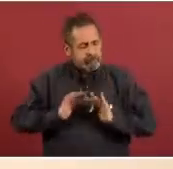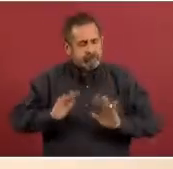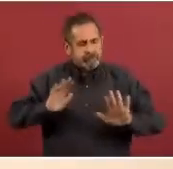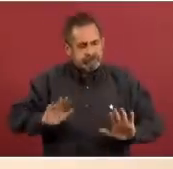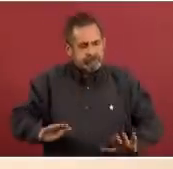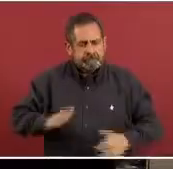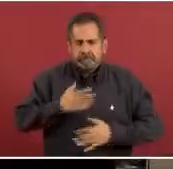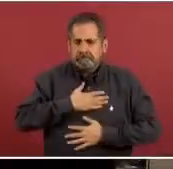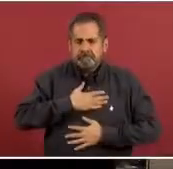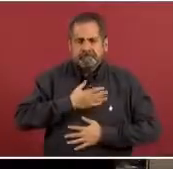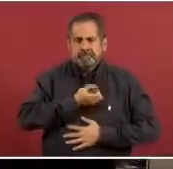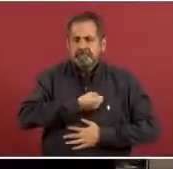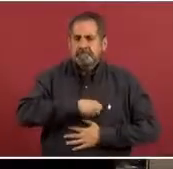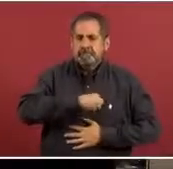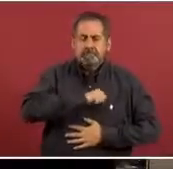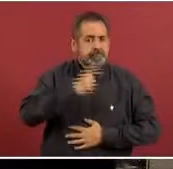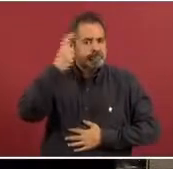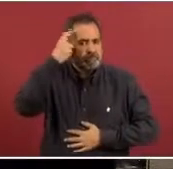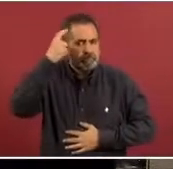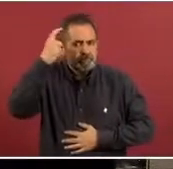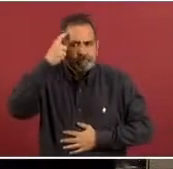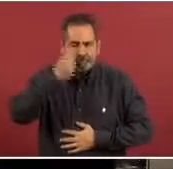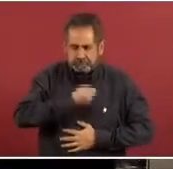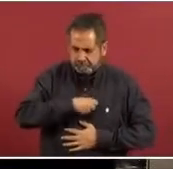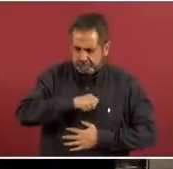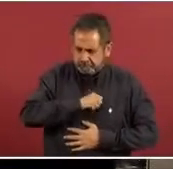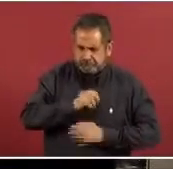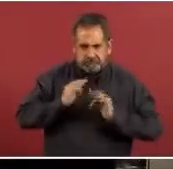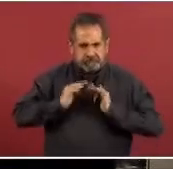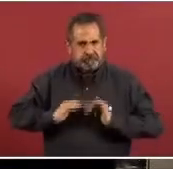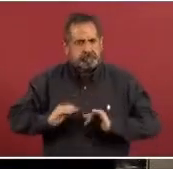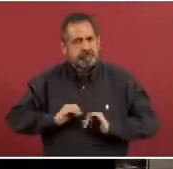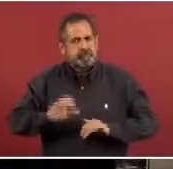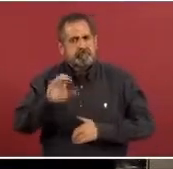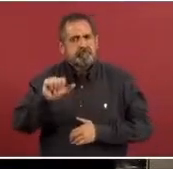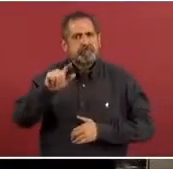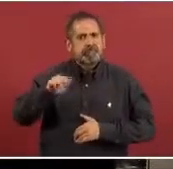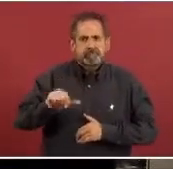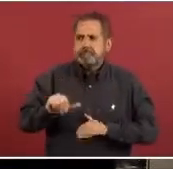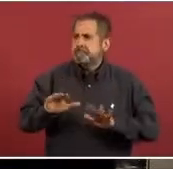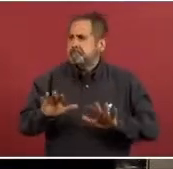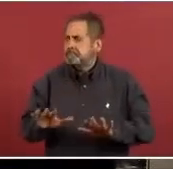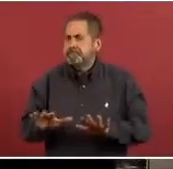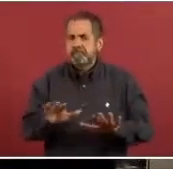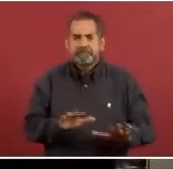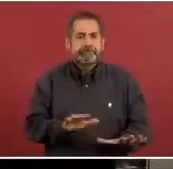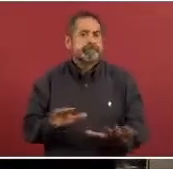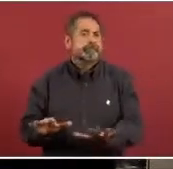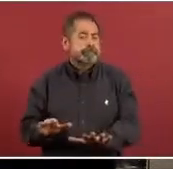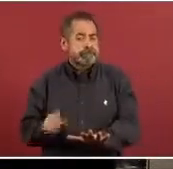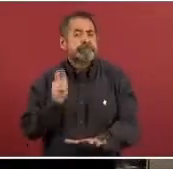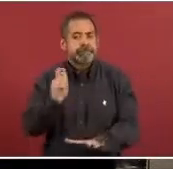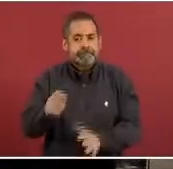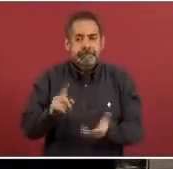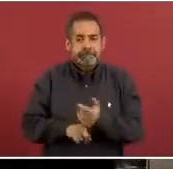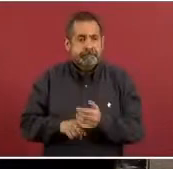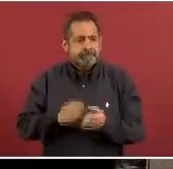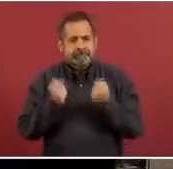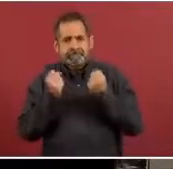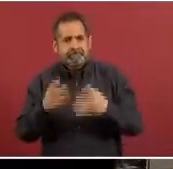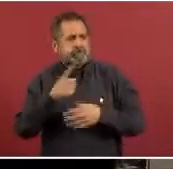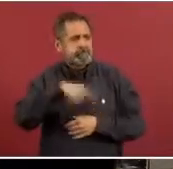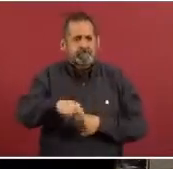salud física, nuestra salud mental. Tenemos un montón, y eso también hay que reconocerlo, las organizaciones